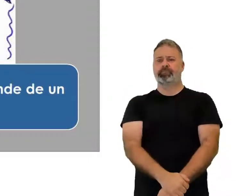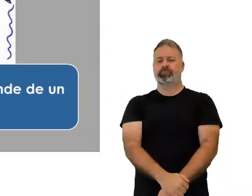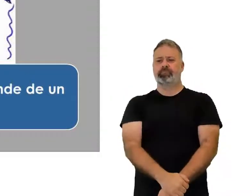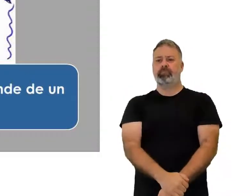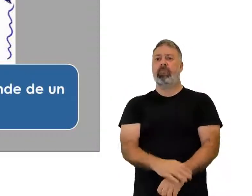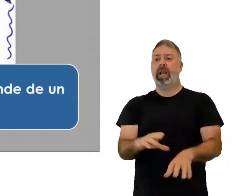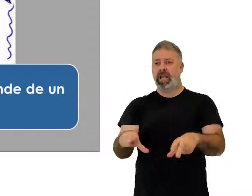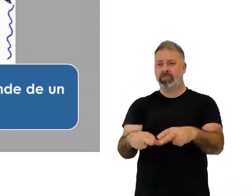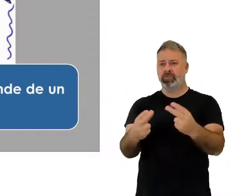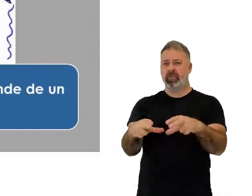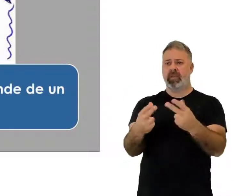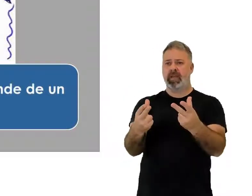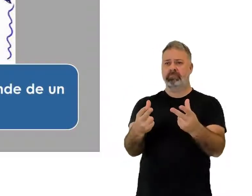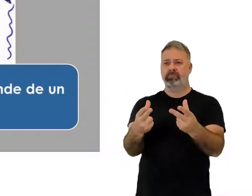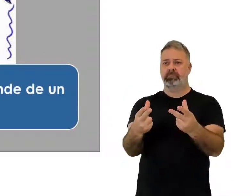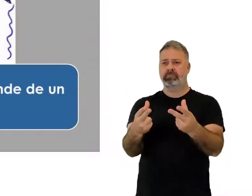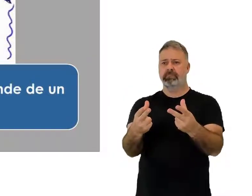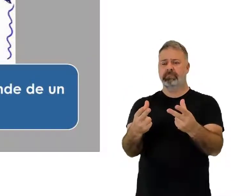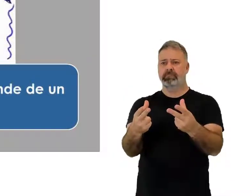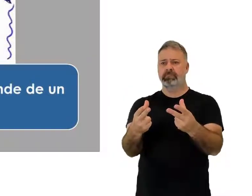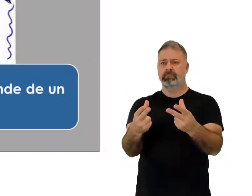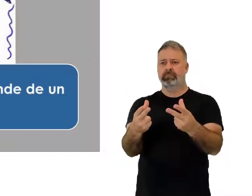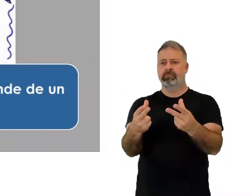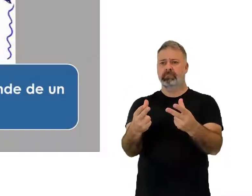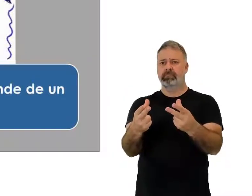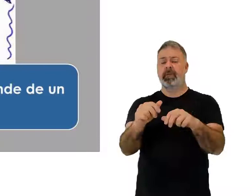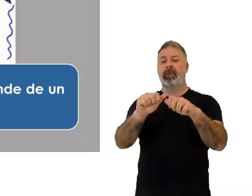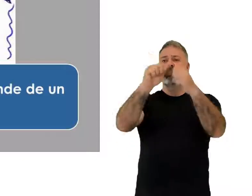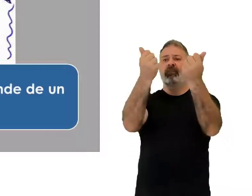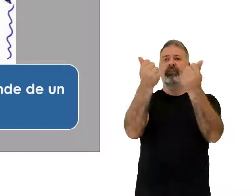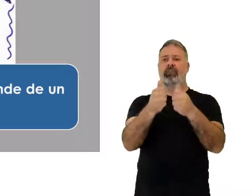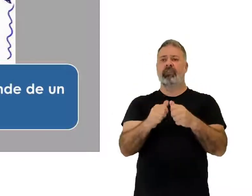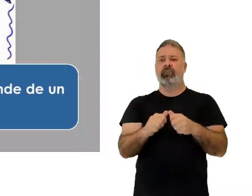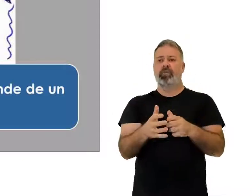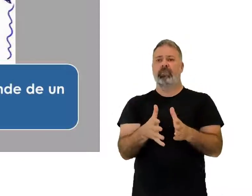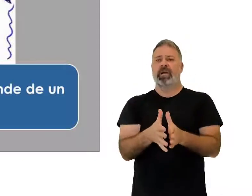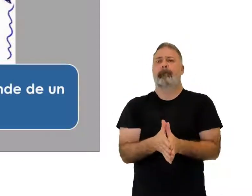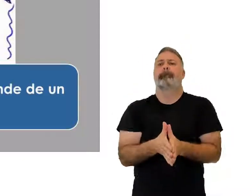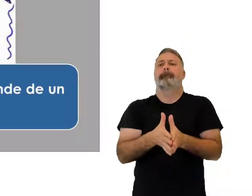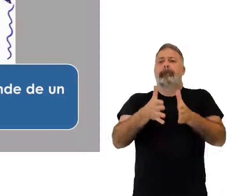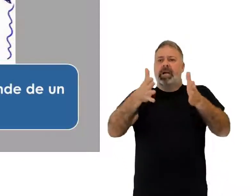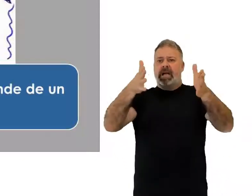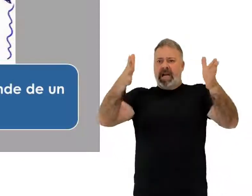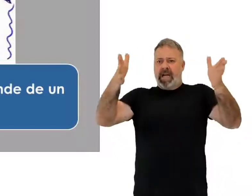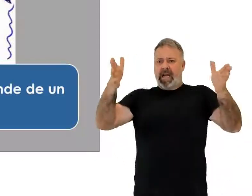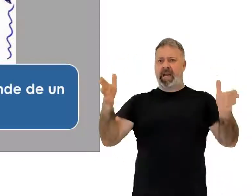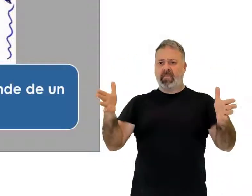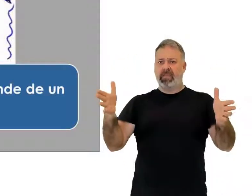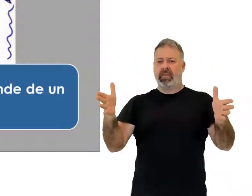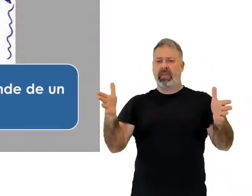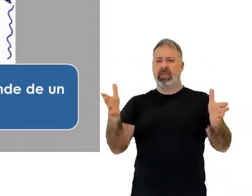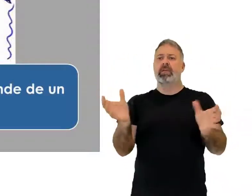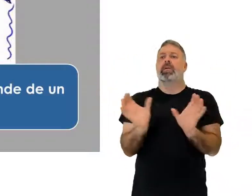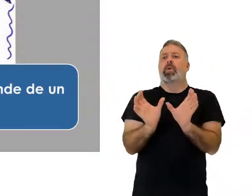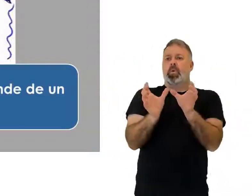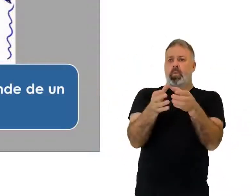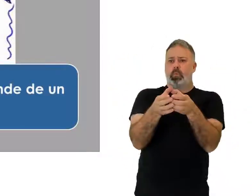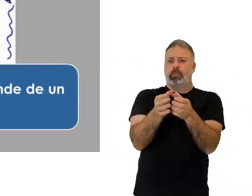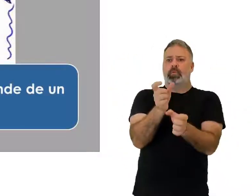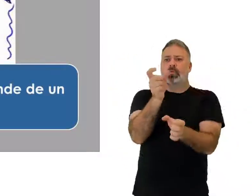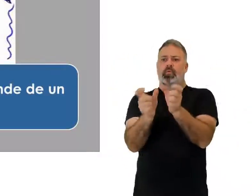La sociedad es la forma más grande de un grupo humano.